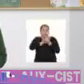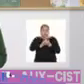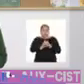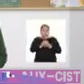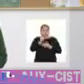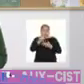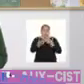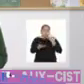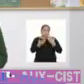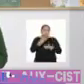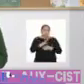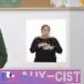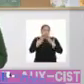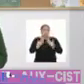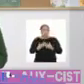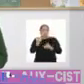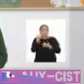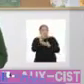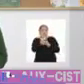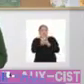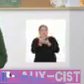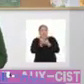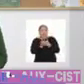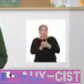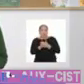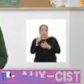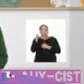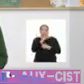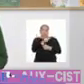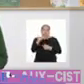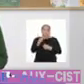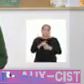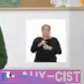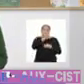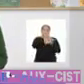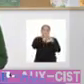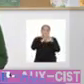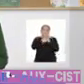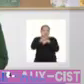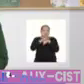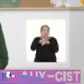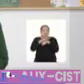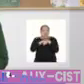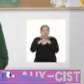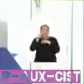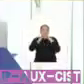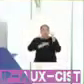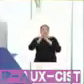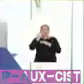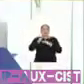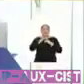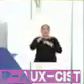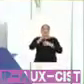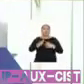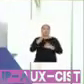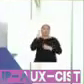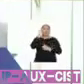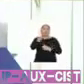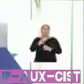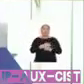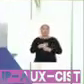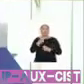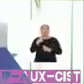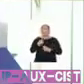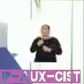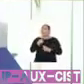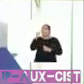Si fuera posible, grafíquenlo. Con eso estarán planeando la construcción de su futuro. Si yo hubiese hecho